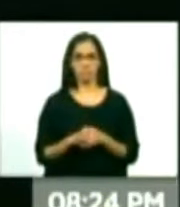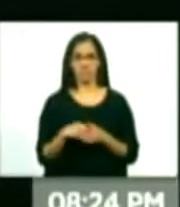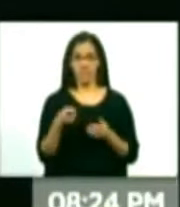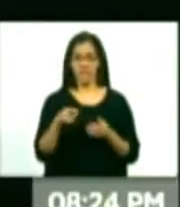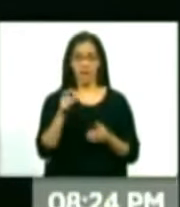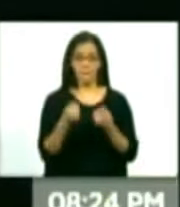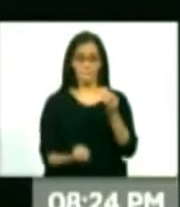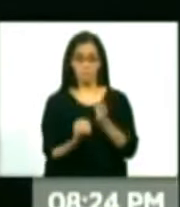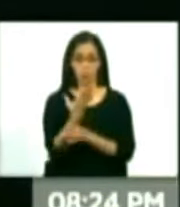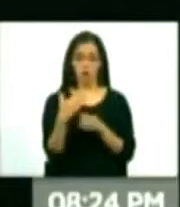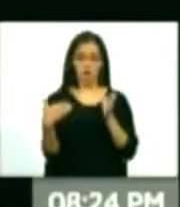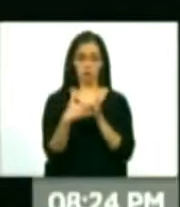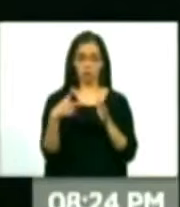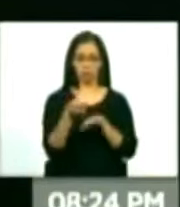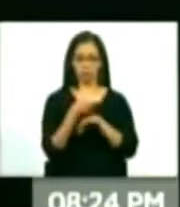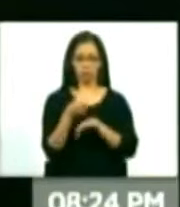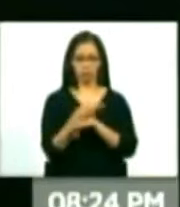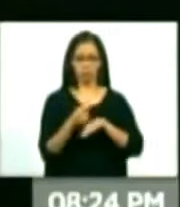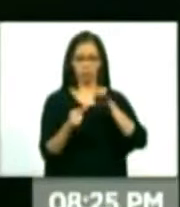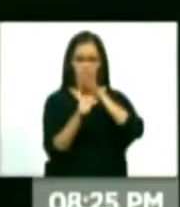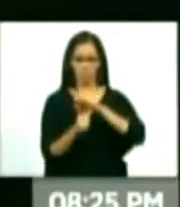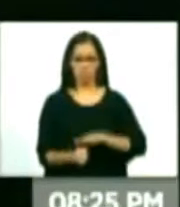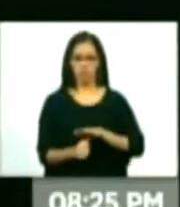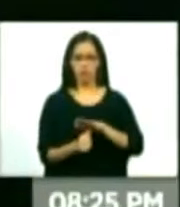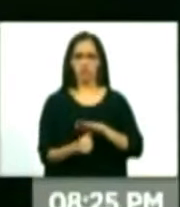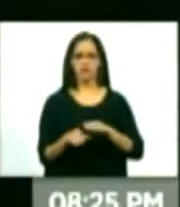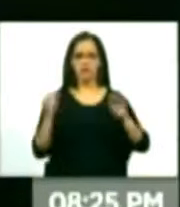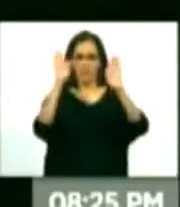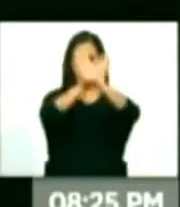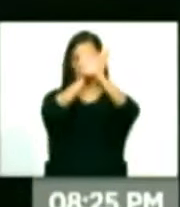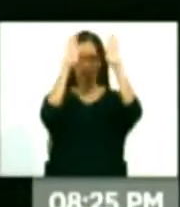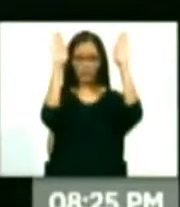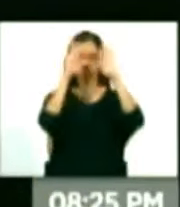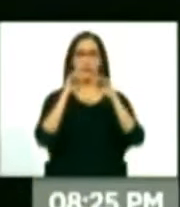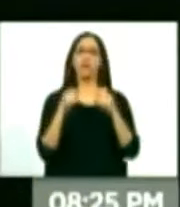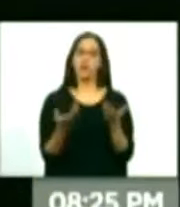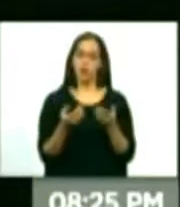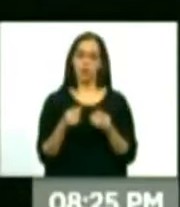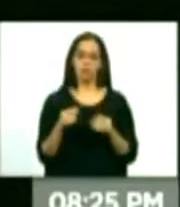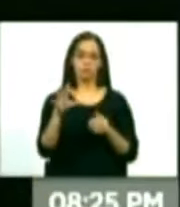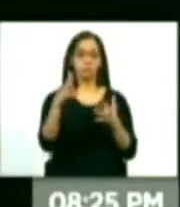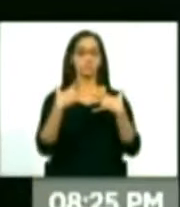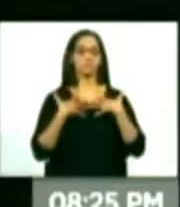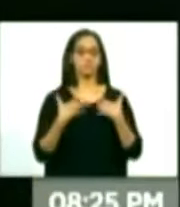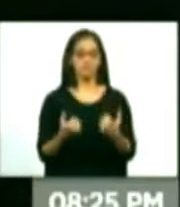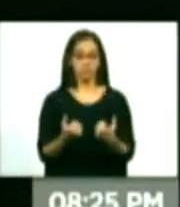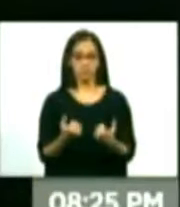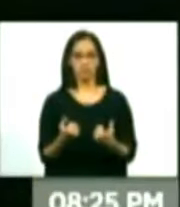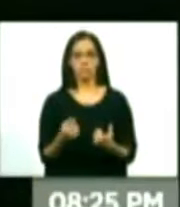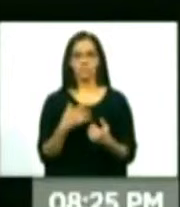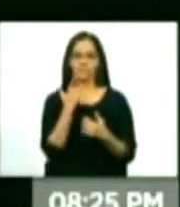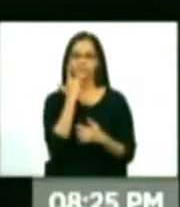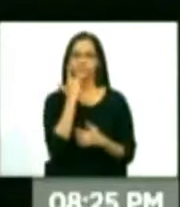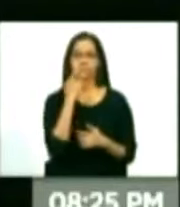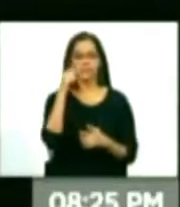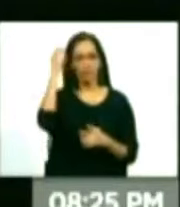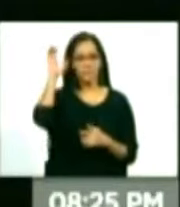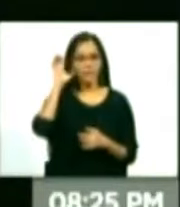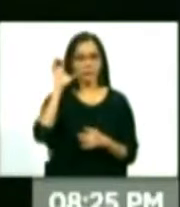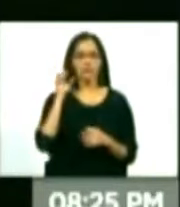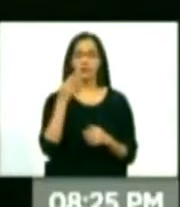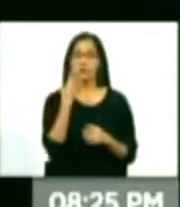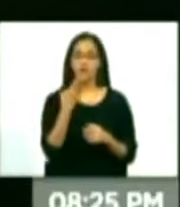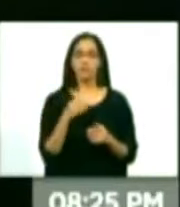insurgente en contra del gobierno represor de Carlos Andrés Pérez, con el fin de rescatar la dignidad del país frente a las